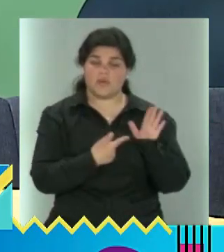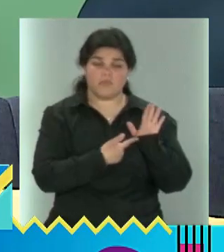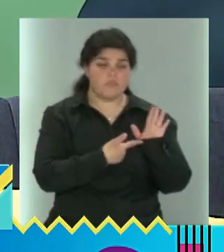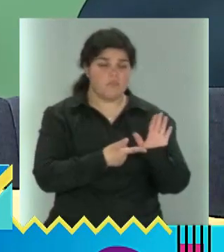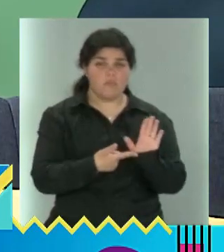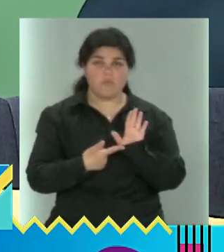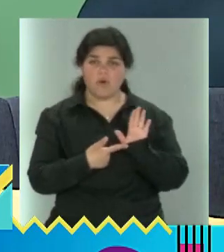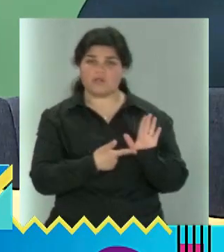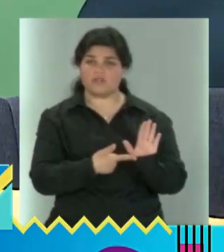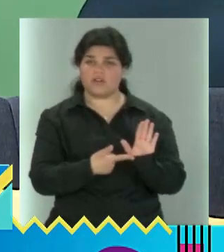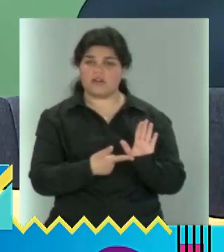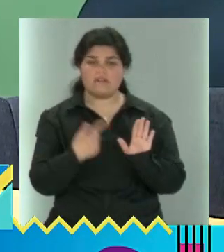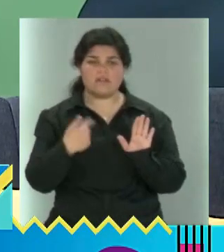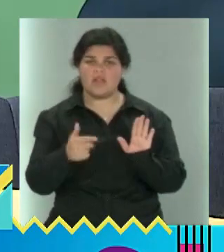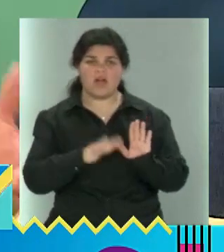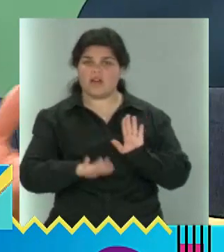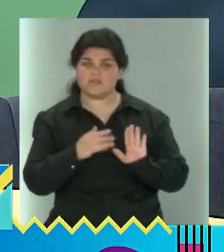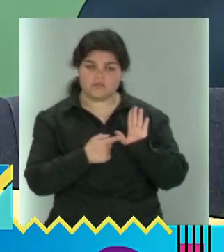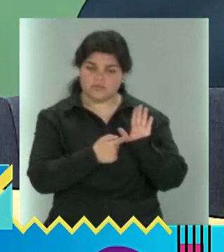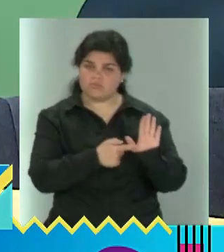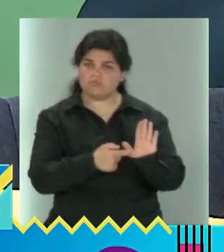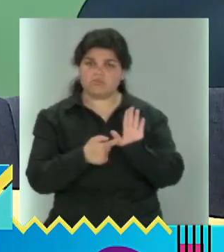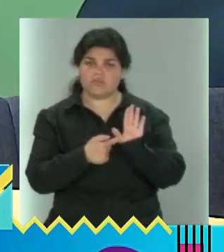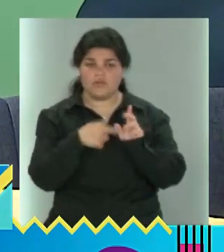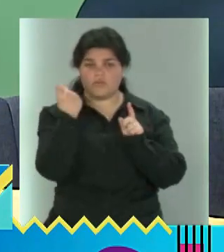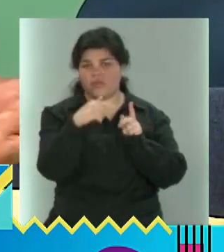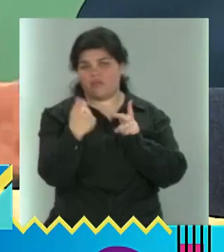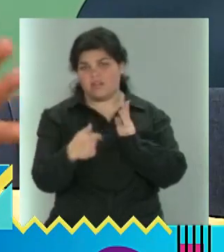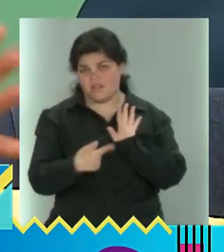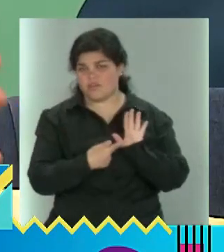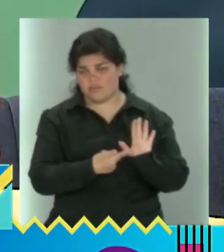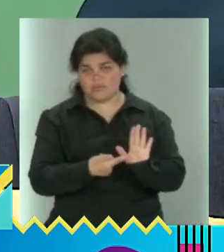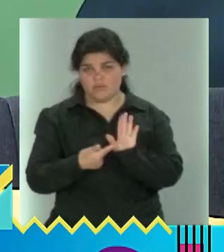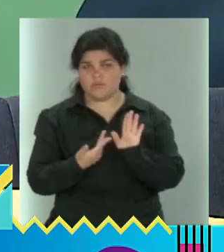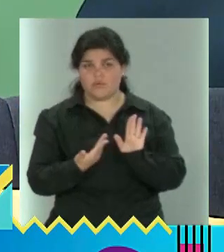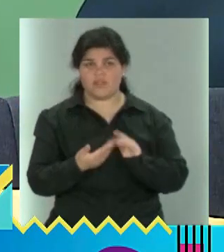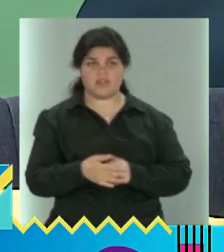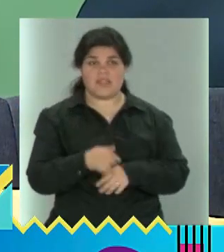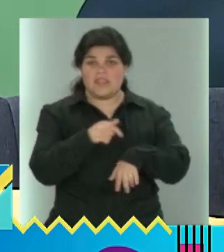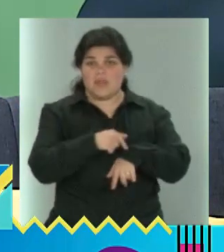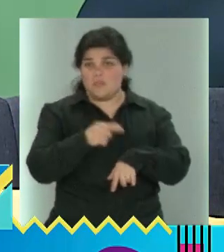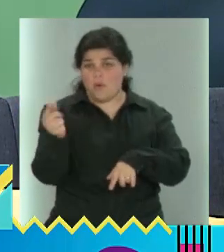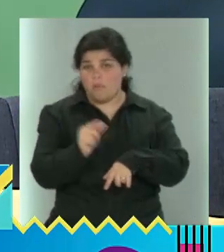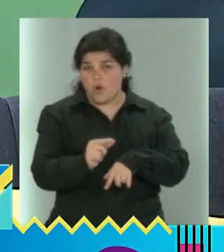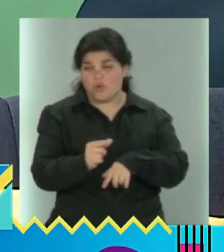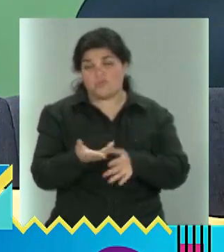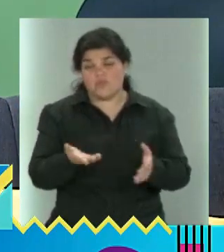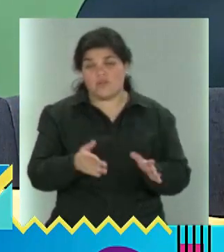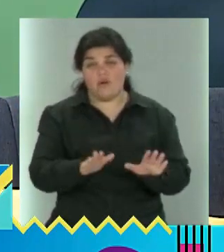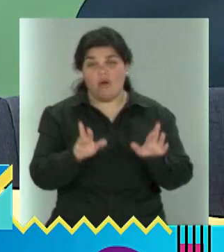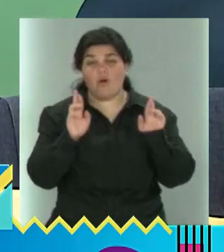mostrar el arte en su amplia variedad, ¿no? Vamos, obviamente no tenemos mucho tiempo, pero bueno, vamos a